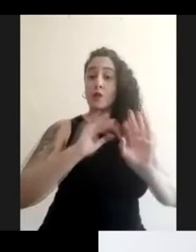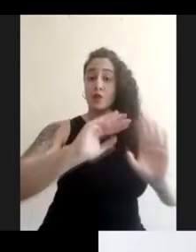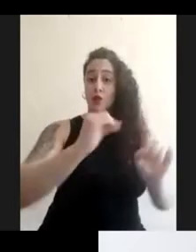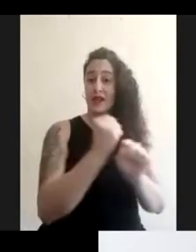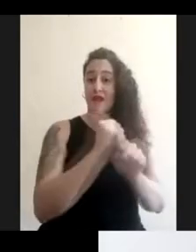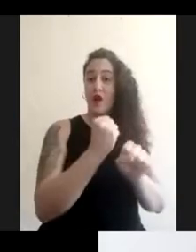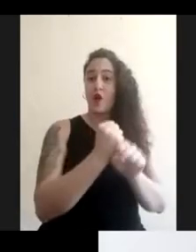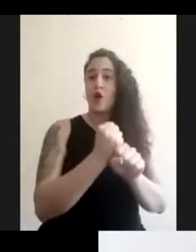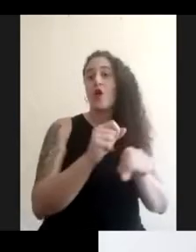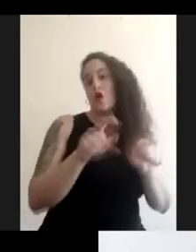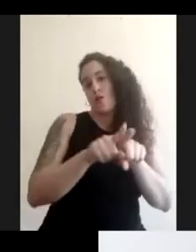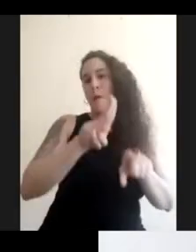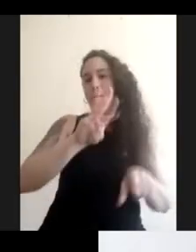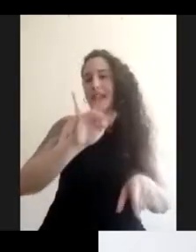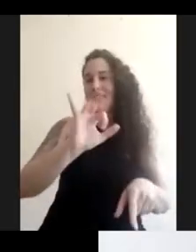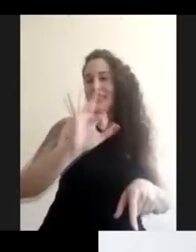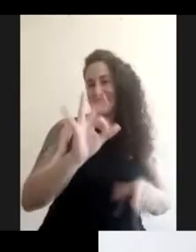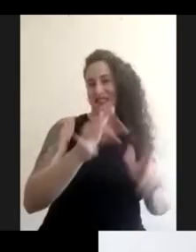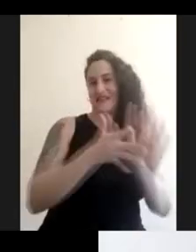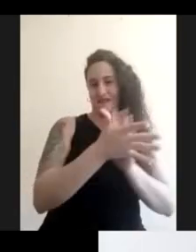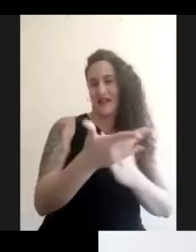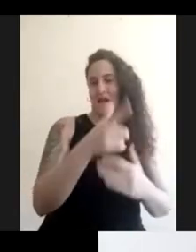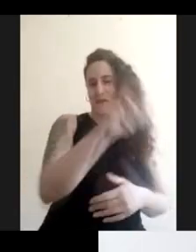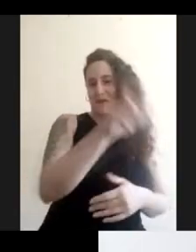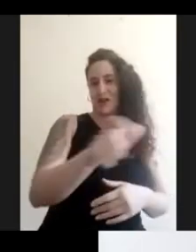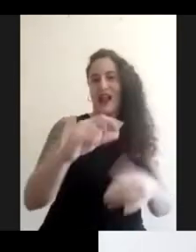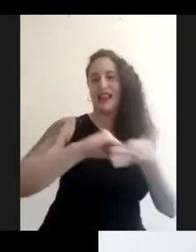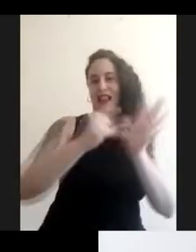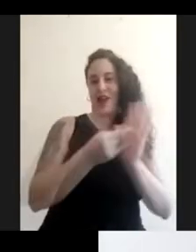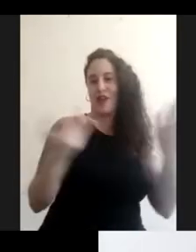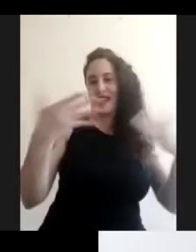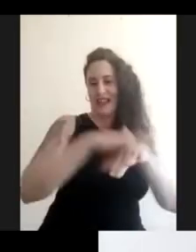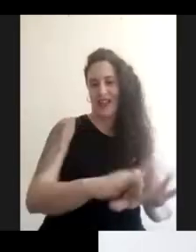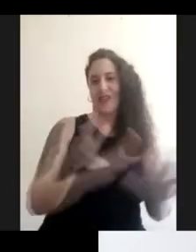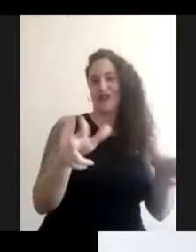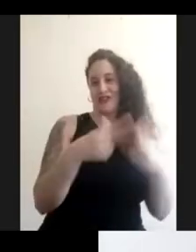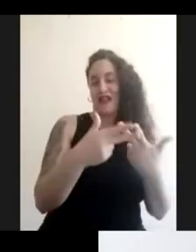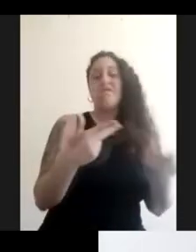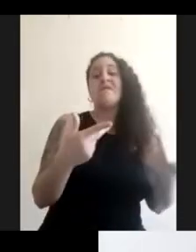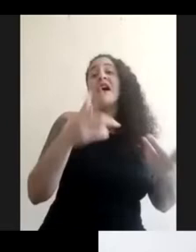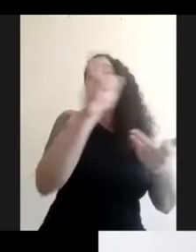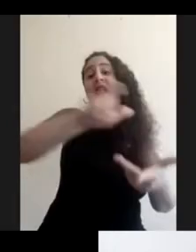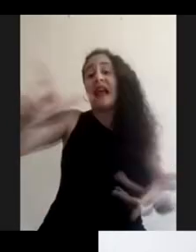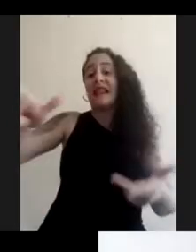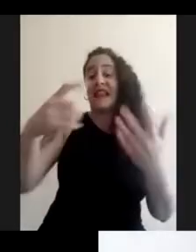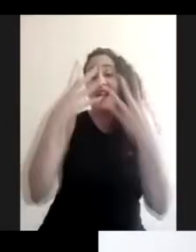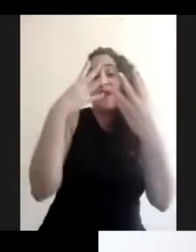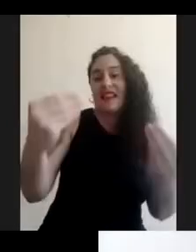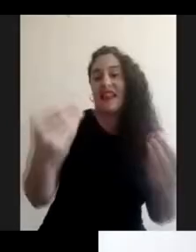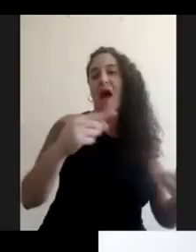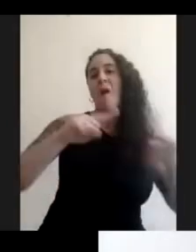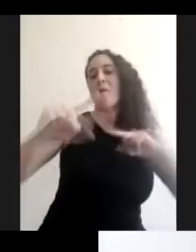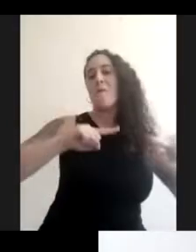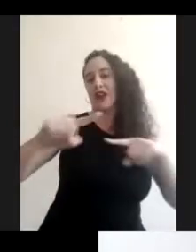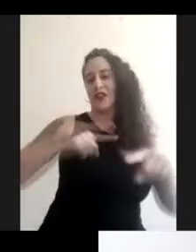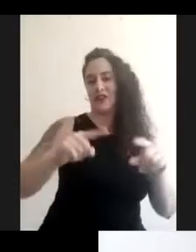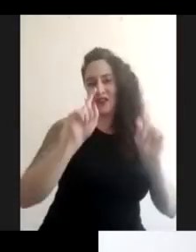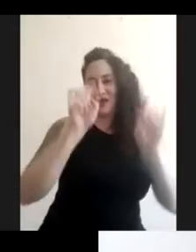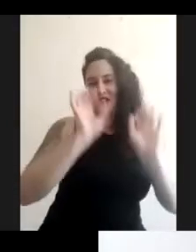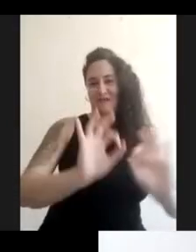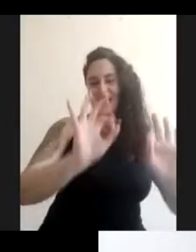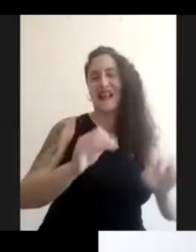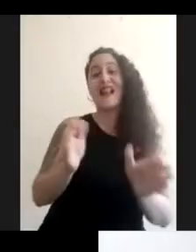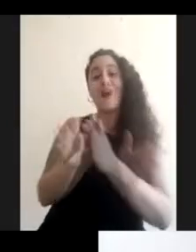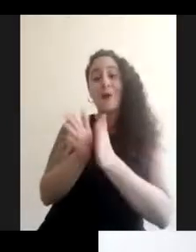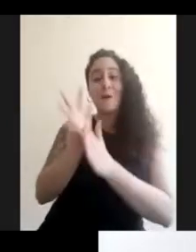como petit, ¿verdad? Sí, soy petit. Bueno, de educación especial, para que la gente le quede claro. Tenemos a Sara, compañera de